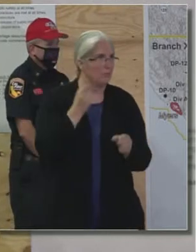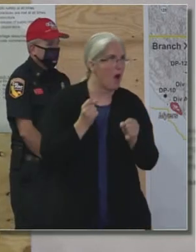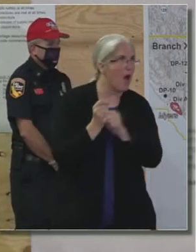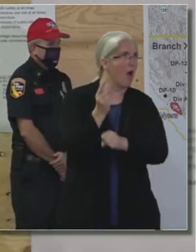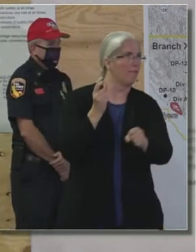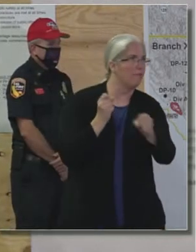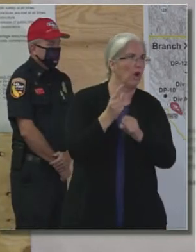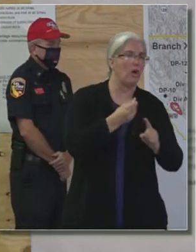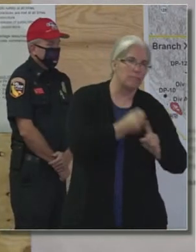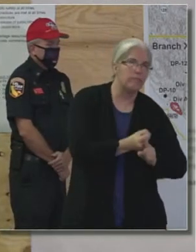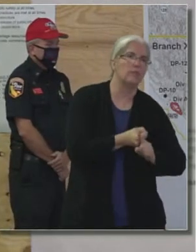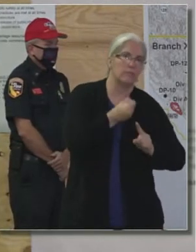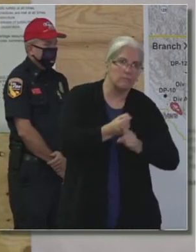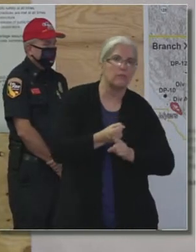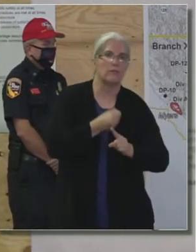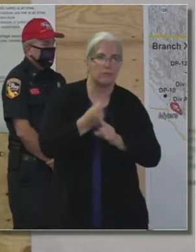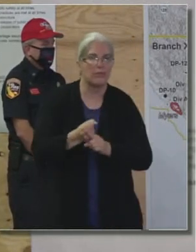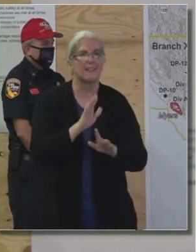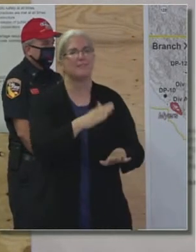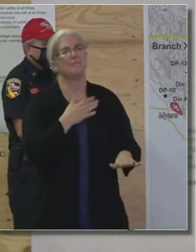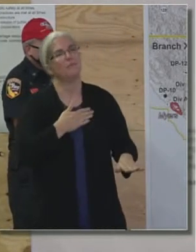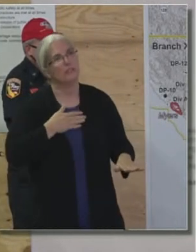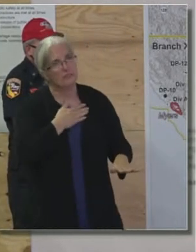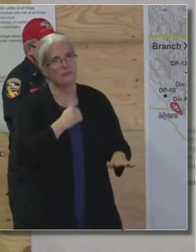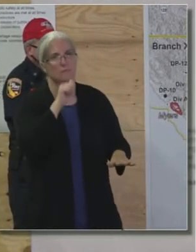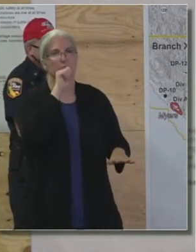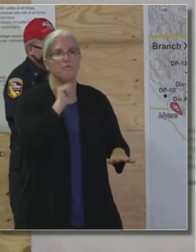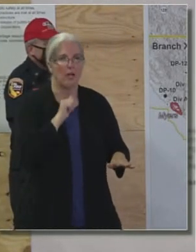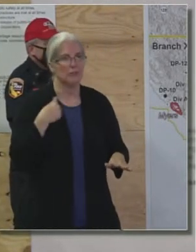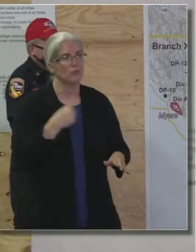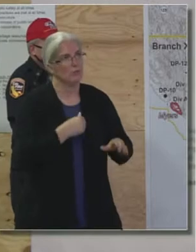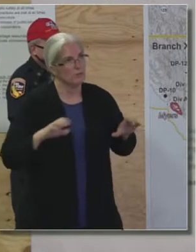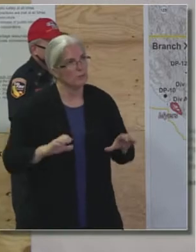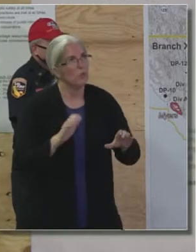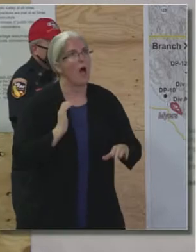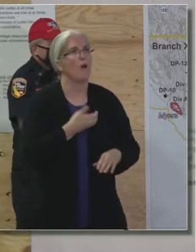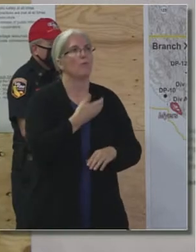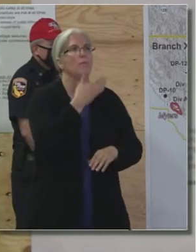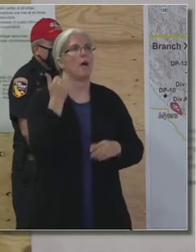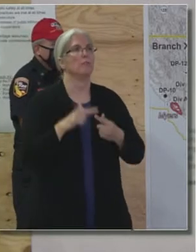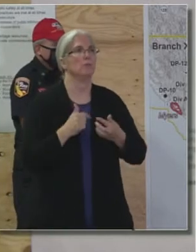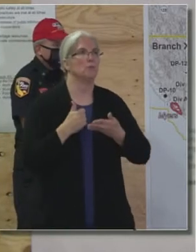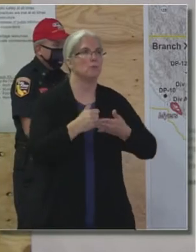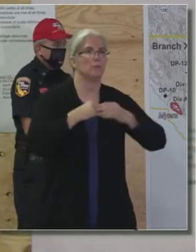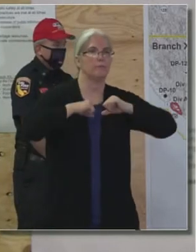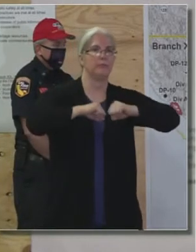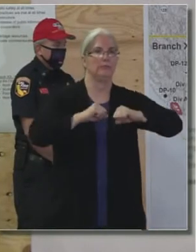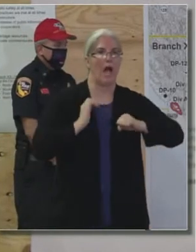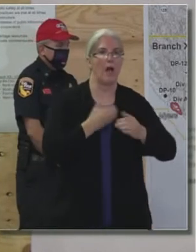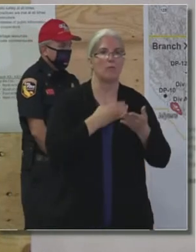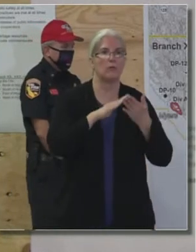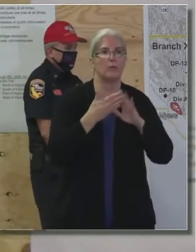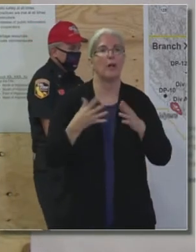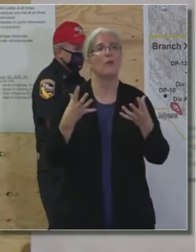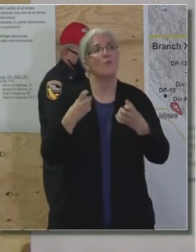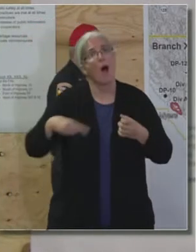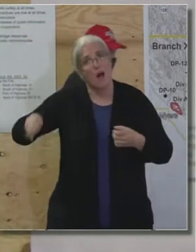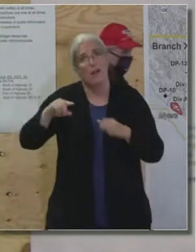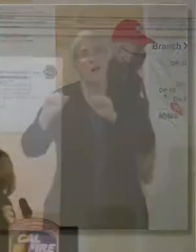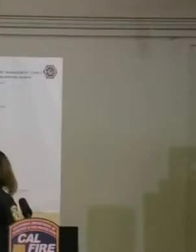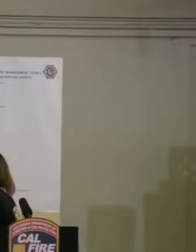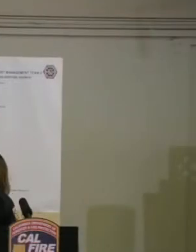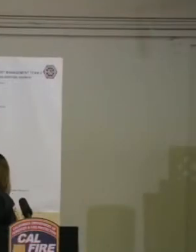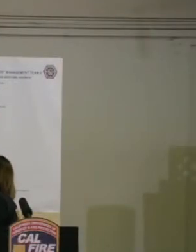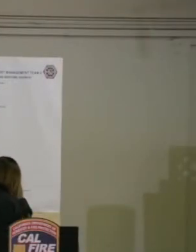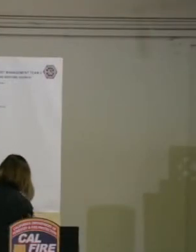anualmente así que tengamos paciencia estamos tratando de hacer lo mejor posible si queremos que regrese a sus hogares muchas gracias